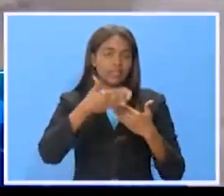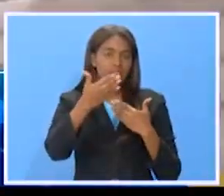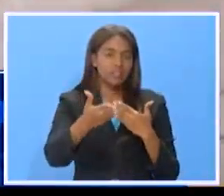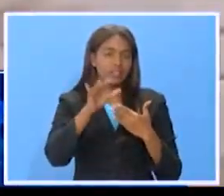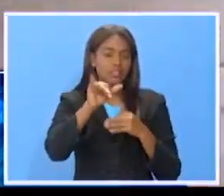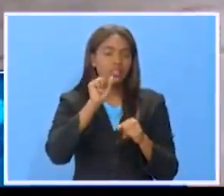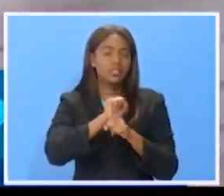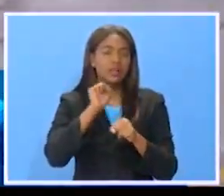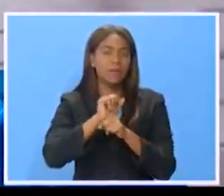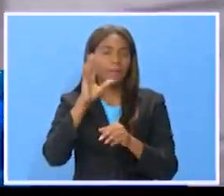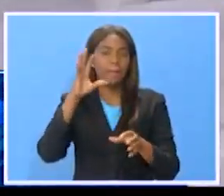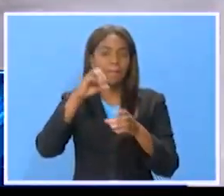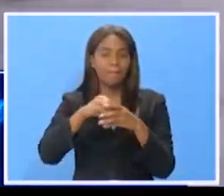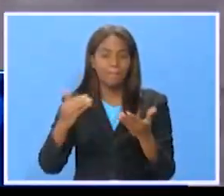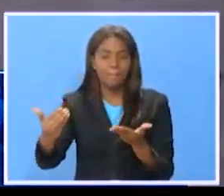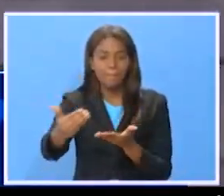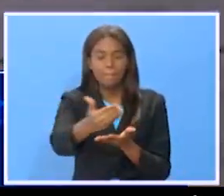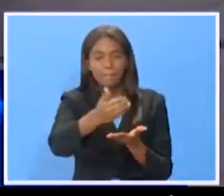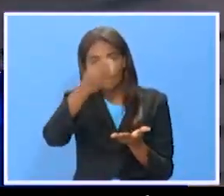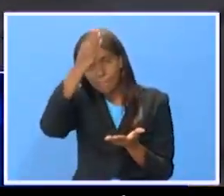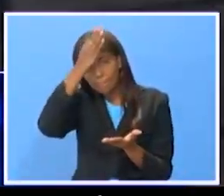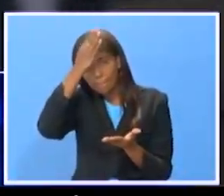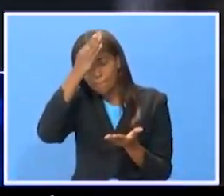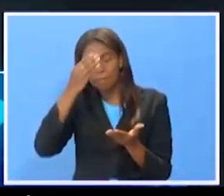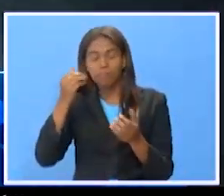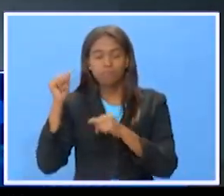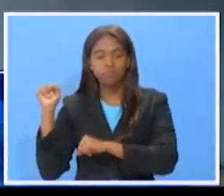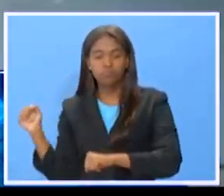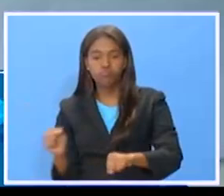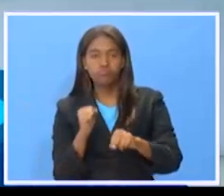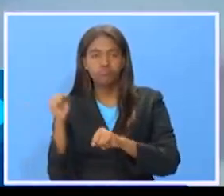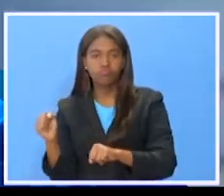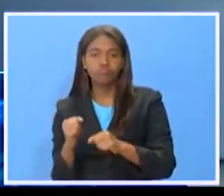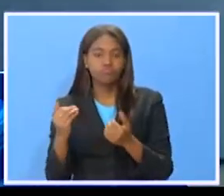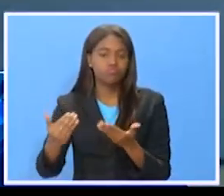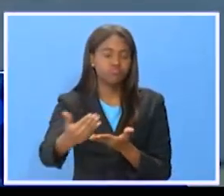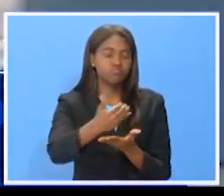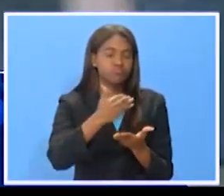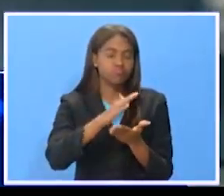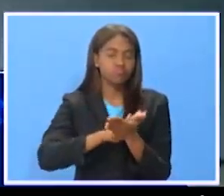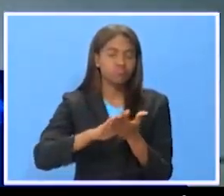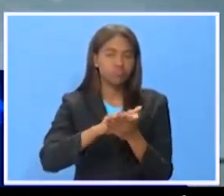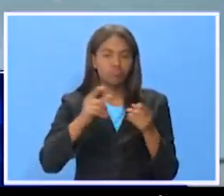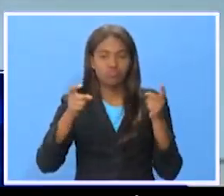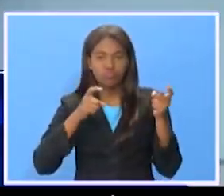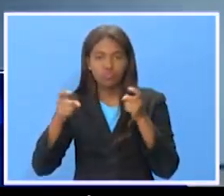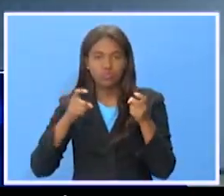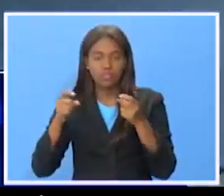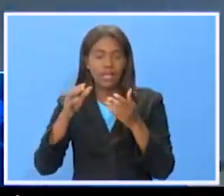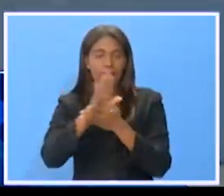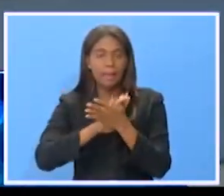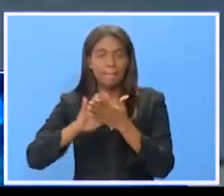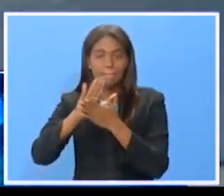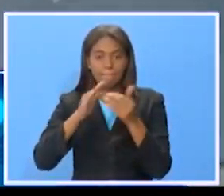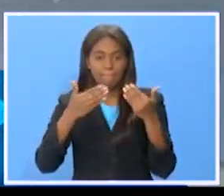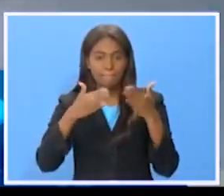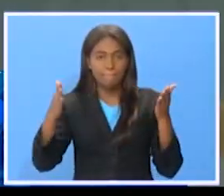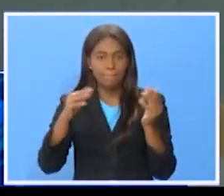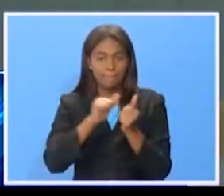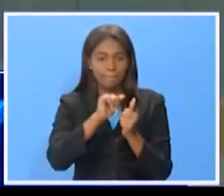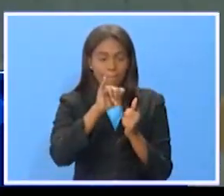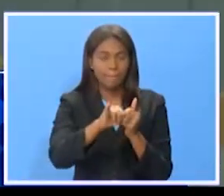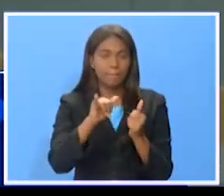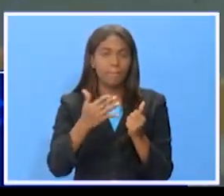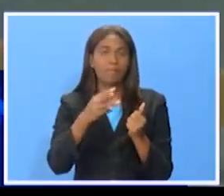Esos trabajos incluyen recogida de desechos sólidos, barrida, recogida de agregados, control de maleza, limpieza general del entorno